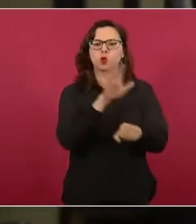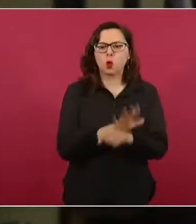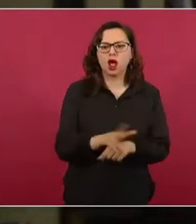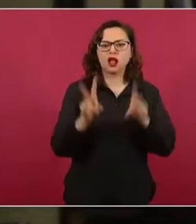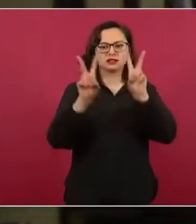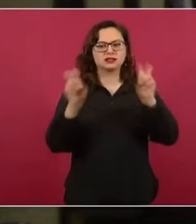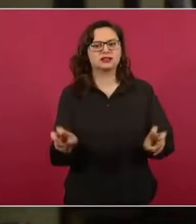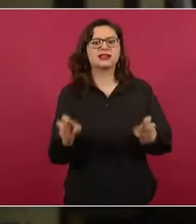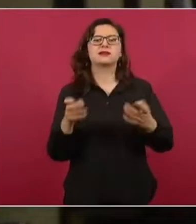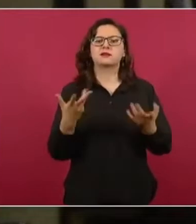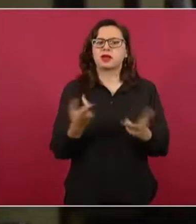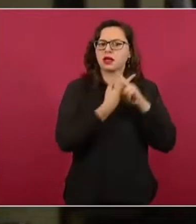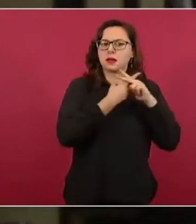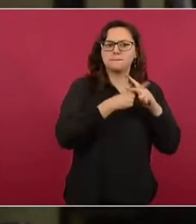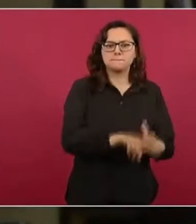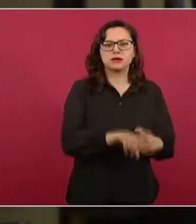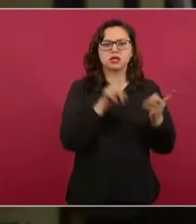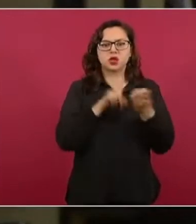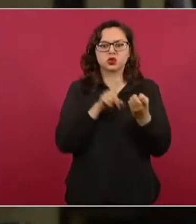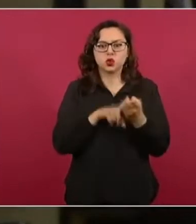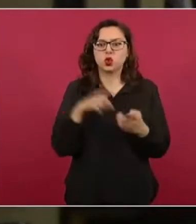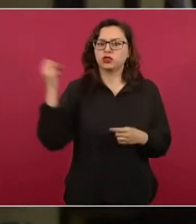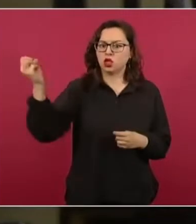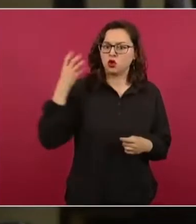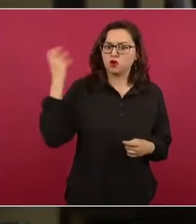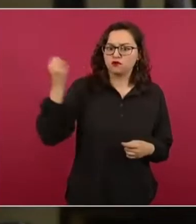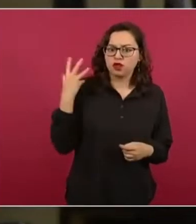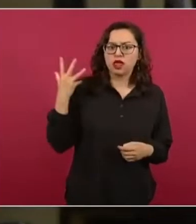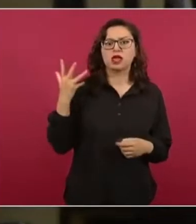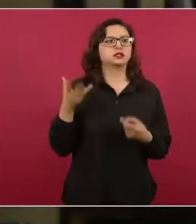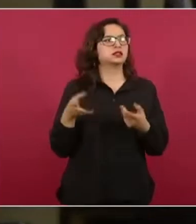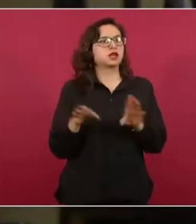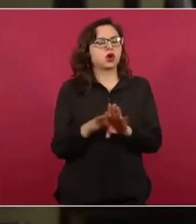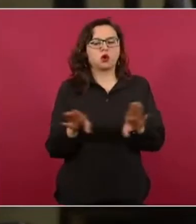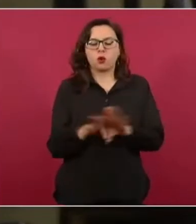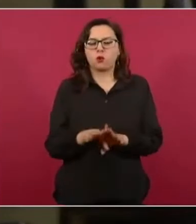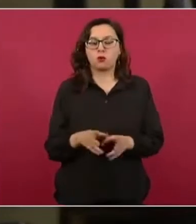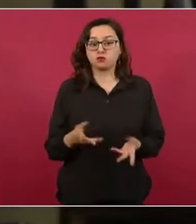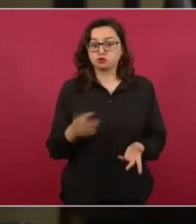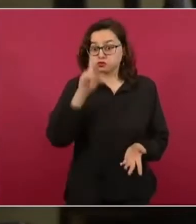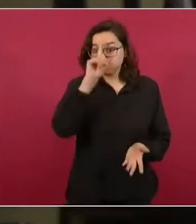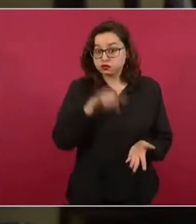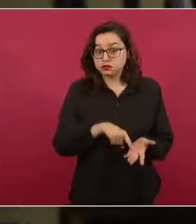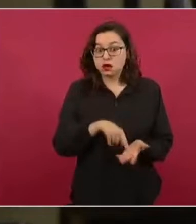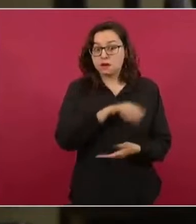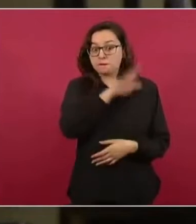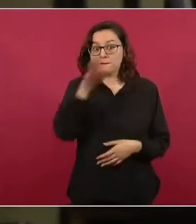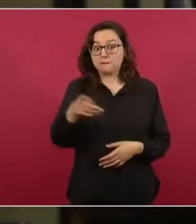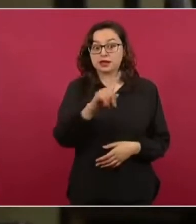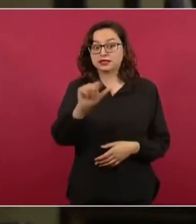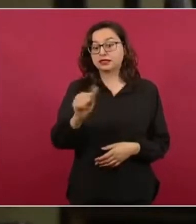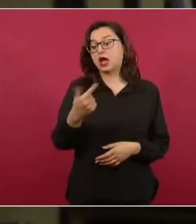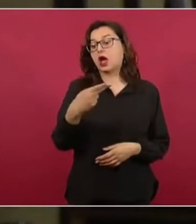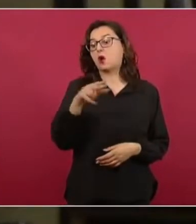a ser, por dónde va a empezar? Si va a haber conferencia de prensa en Hermosillo. Tenemos entendido que vas a Guaripa. ¿Cómo va a ser